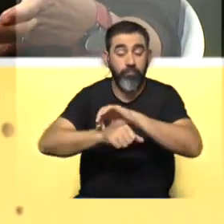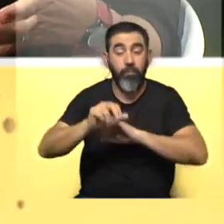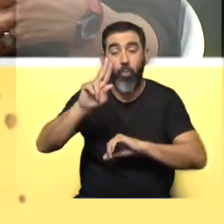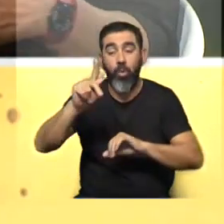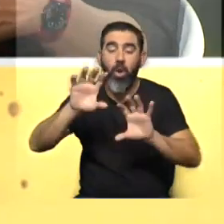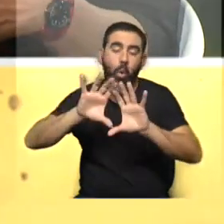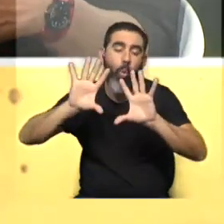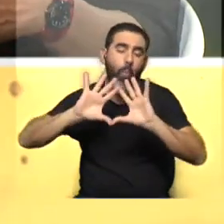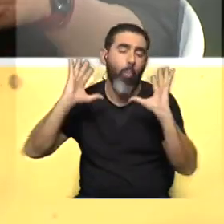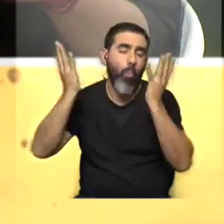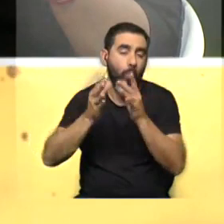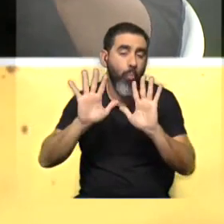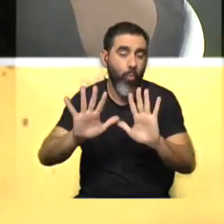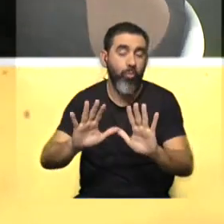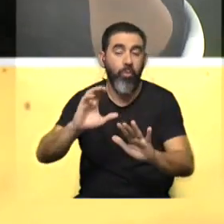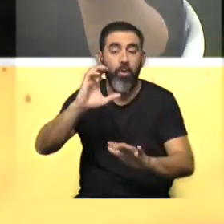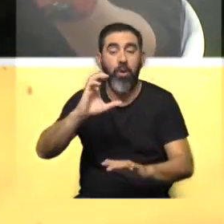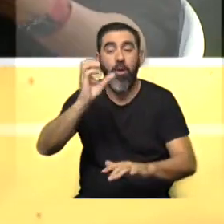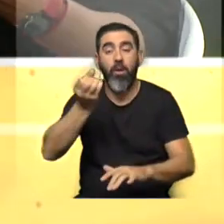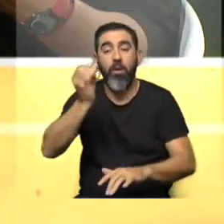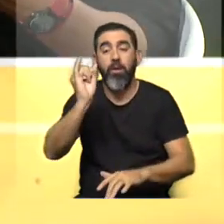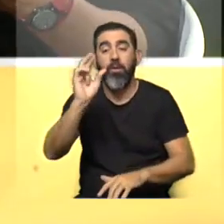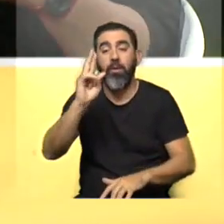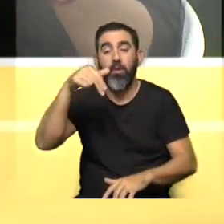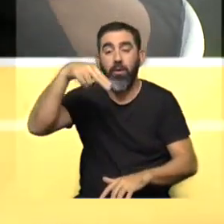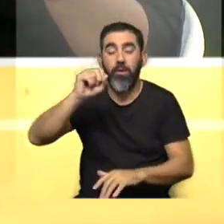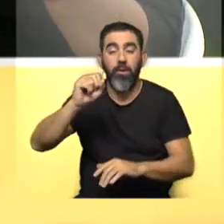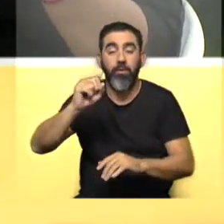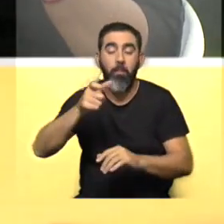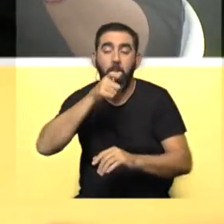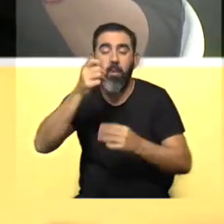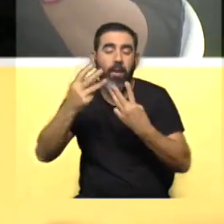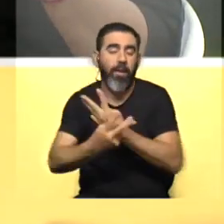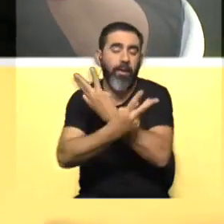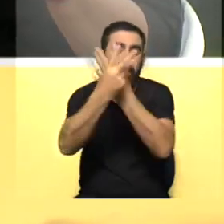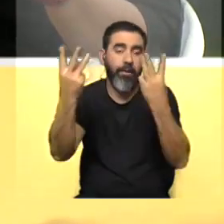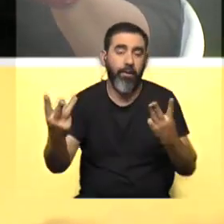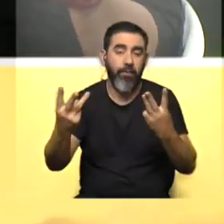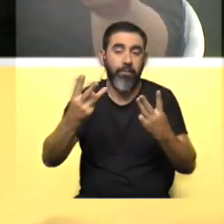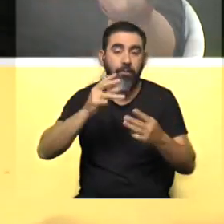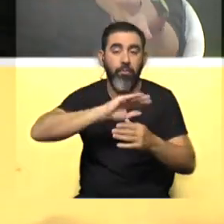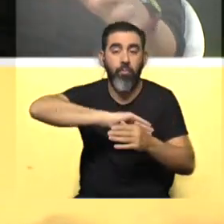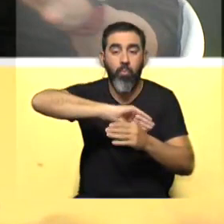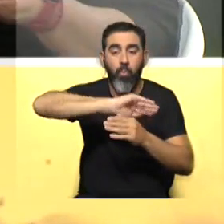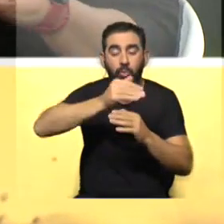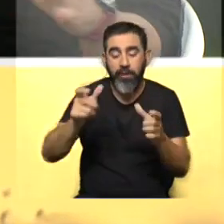el mundo, cairne es una denominación genérica. Correcto. Entonces se incluyen montículos